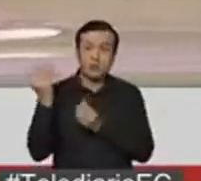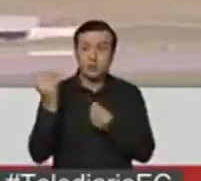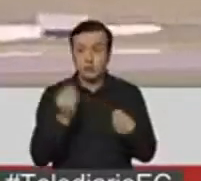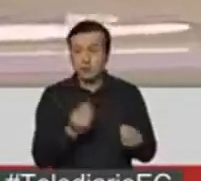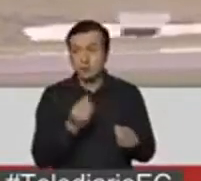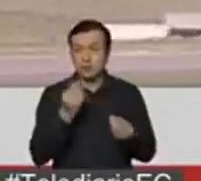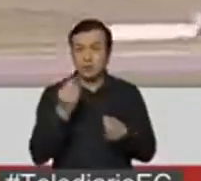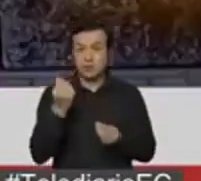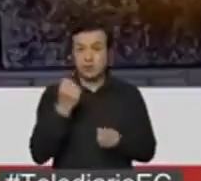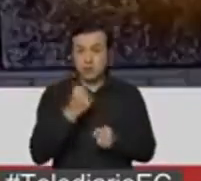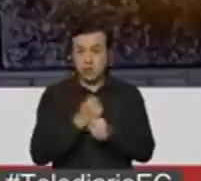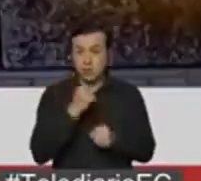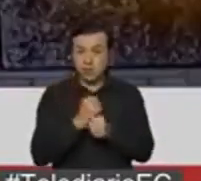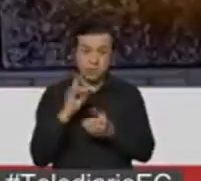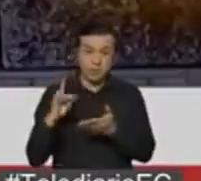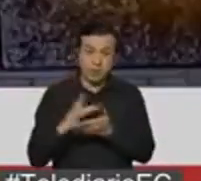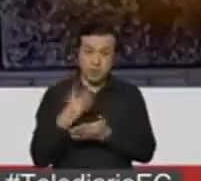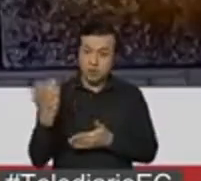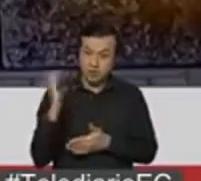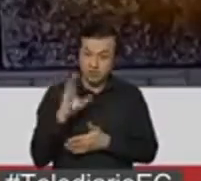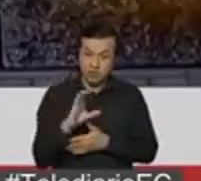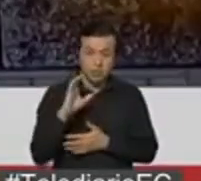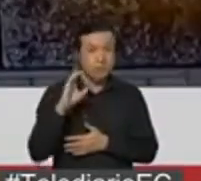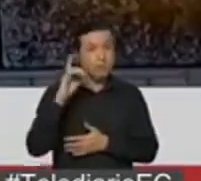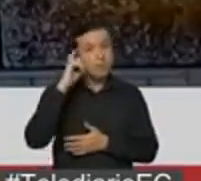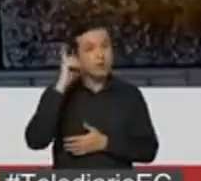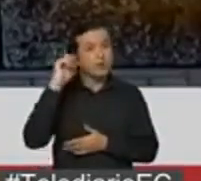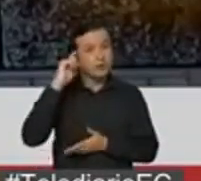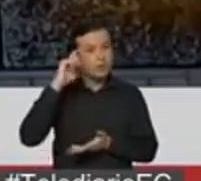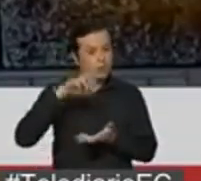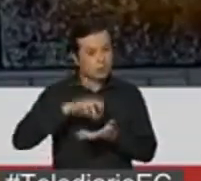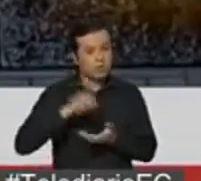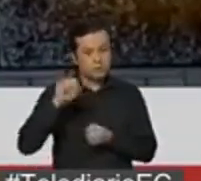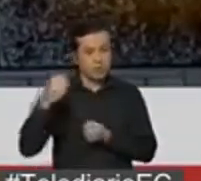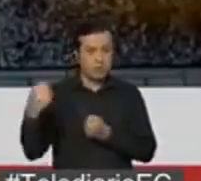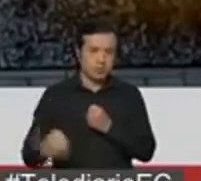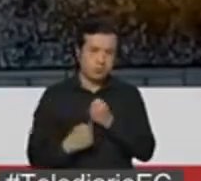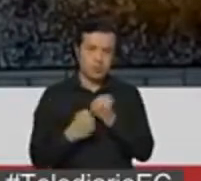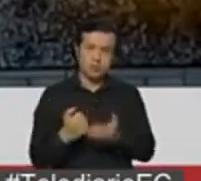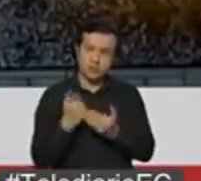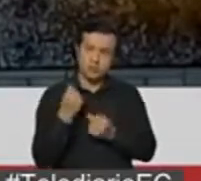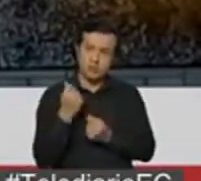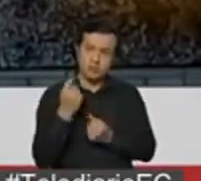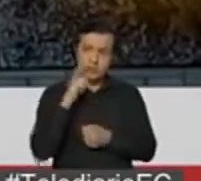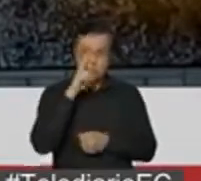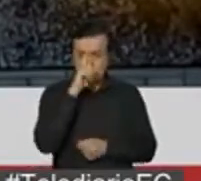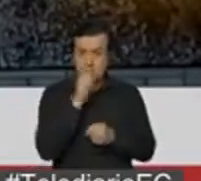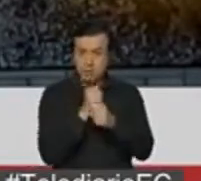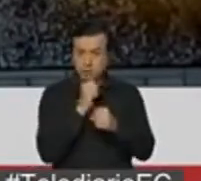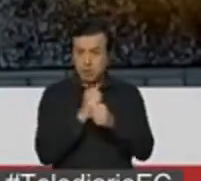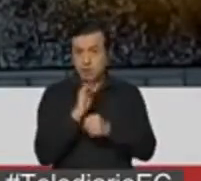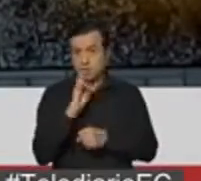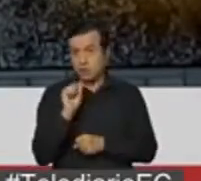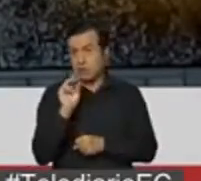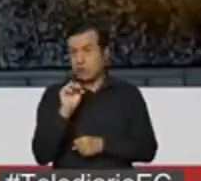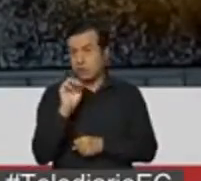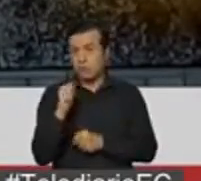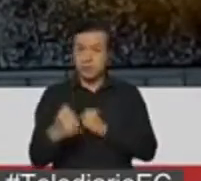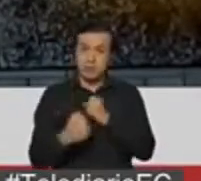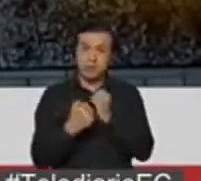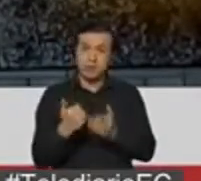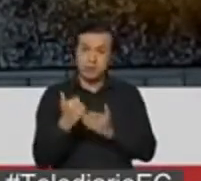sus liquidaciones. Inversionistas privados, ¿o por qué no pensar en que el gobierno nos dé un crédito a los empleados de Tame para